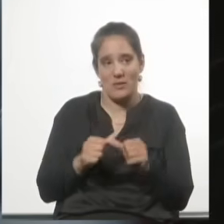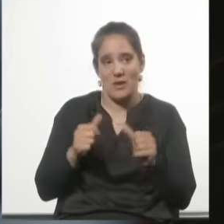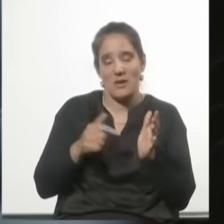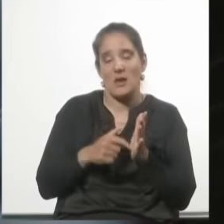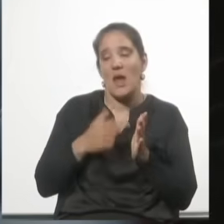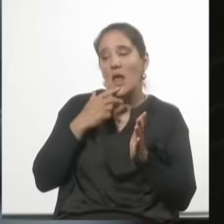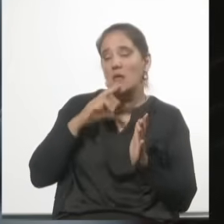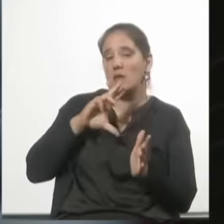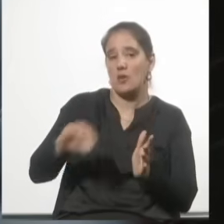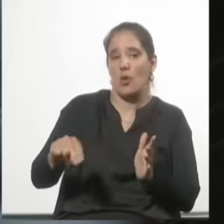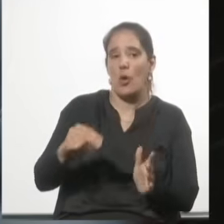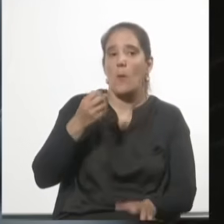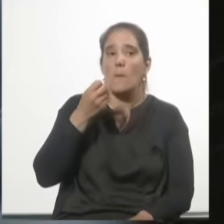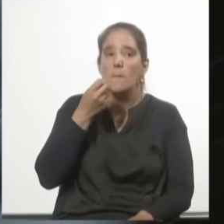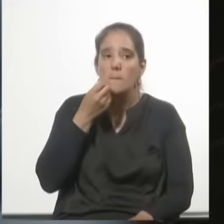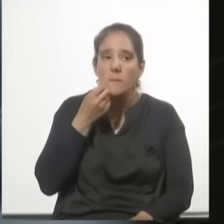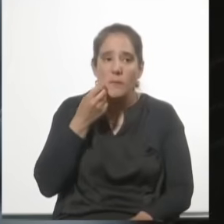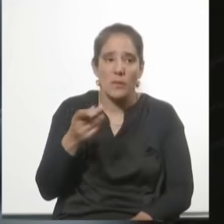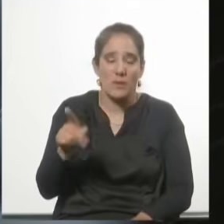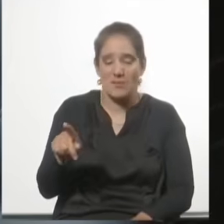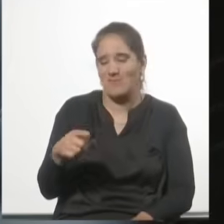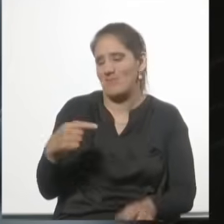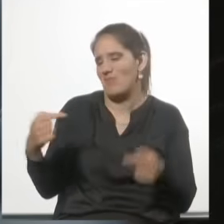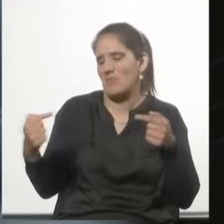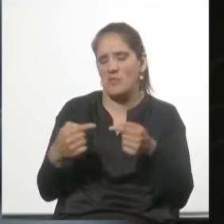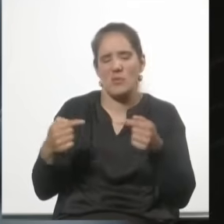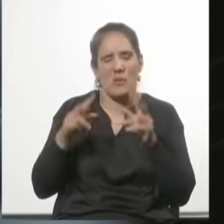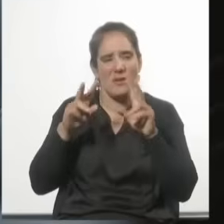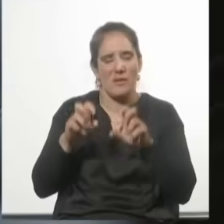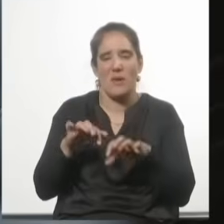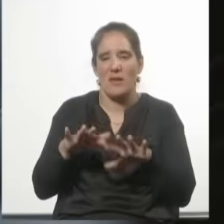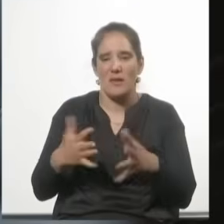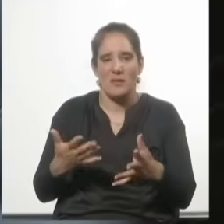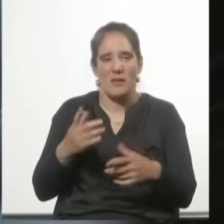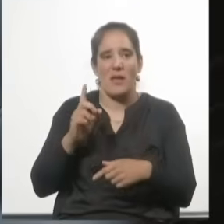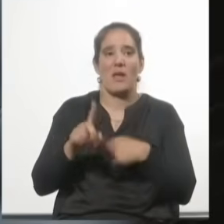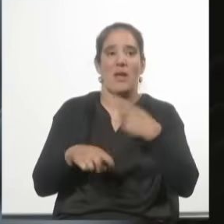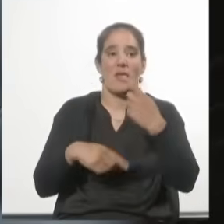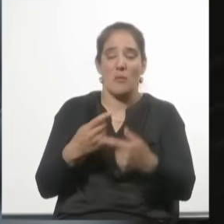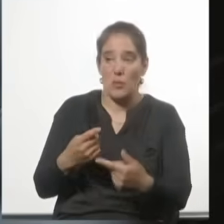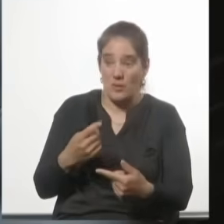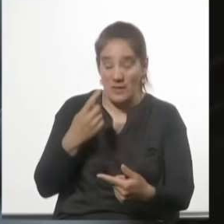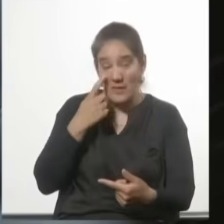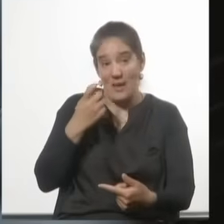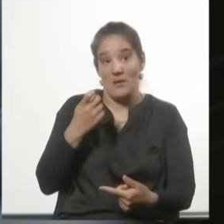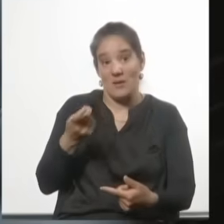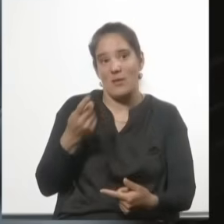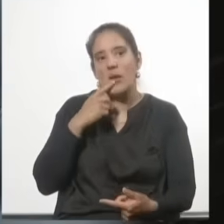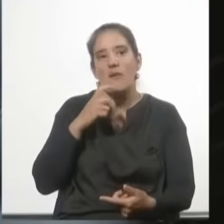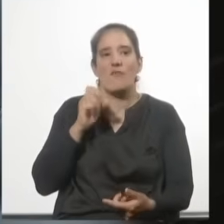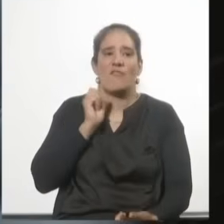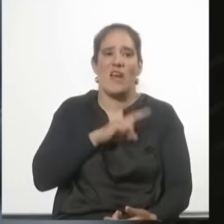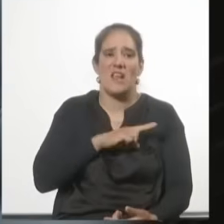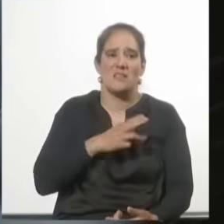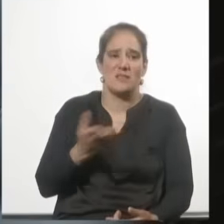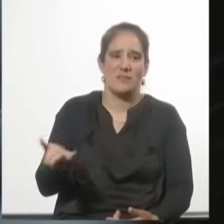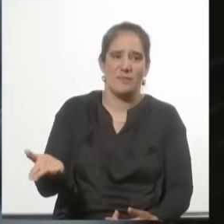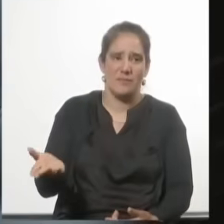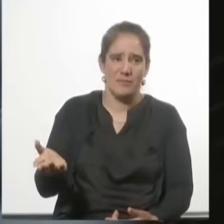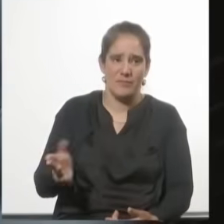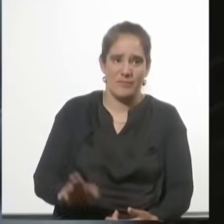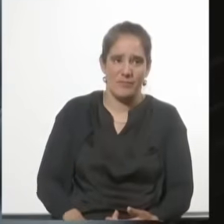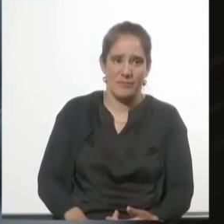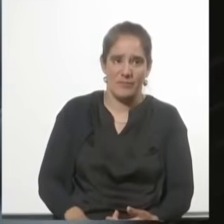era rechazable por contener groseras inconsistencias al punto que luego nos enteraríamos que para colmo era falsa.